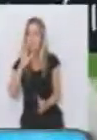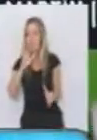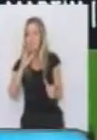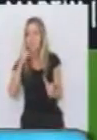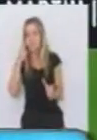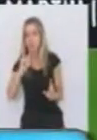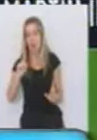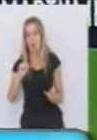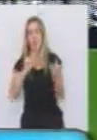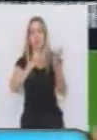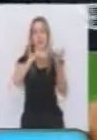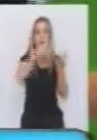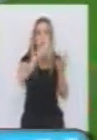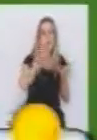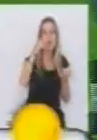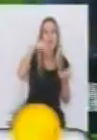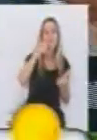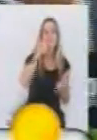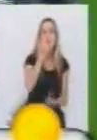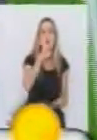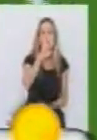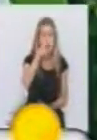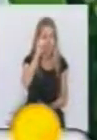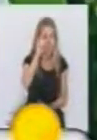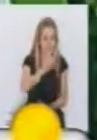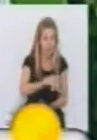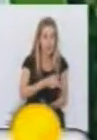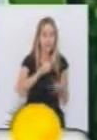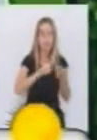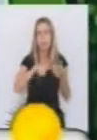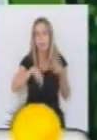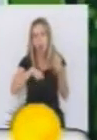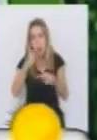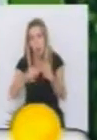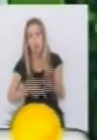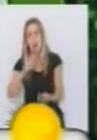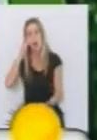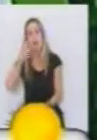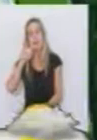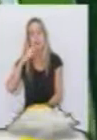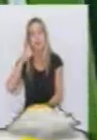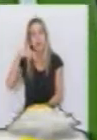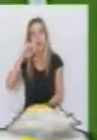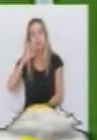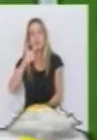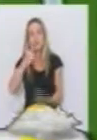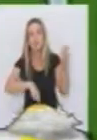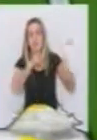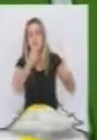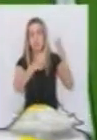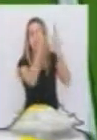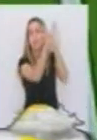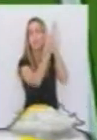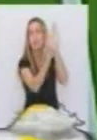Fernando Espinosa, este es un peso pesado de vuelta. La Matanza, ¿no?, también estuvo acá y la semana pasada. Lo que pasa es que es La Matanza, Antonio Soledad.